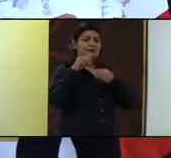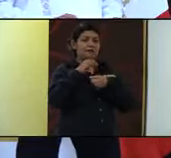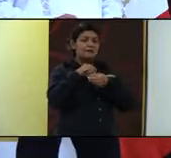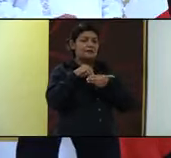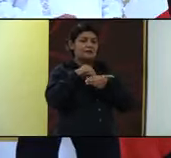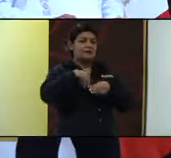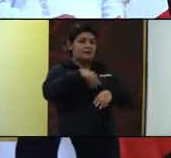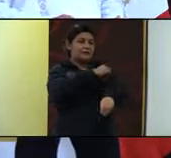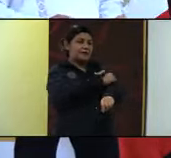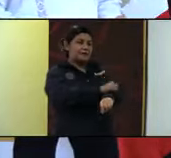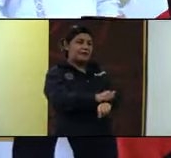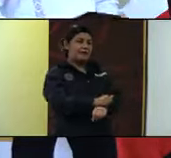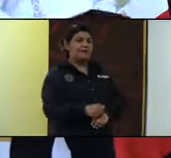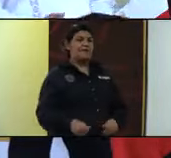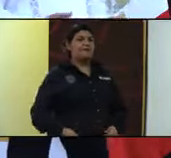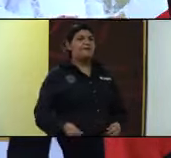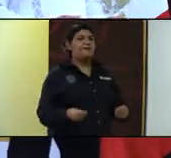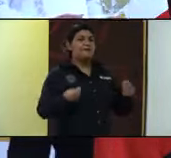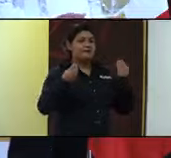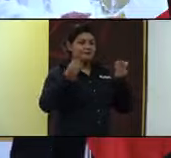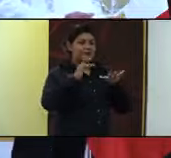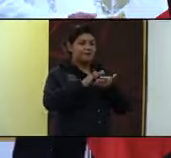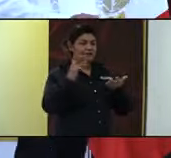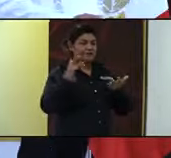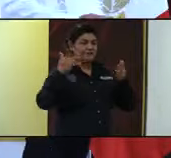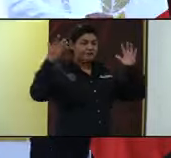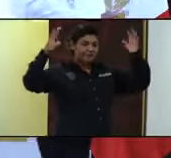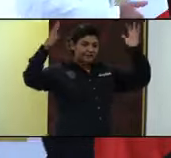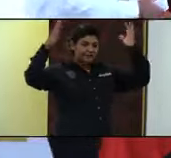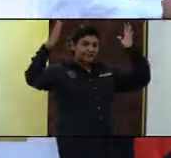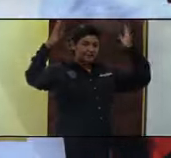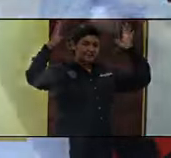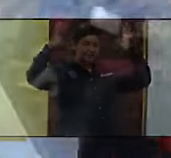en Altamira. Eso es lo que quería contarles.